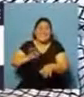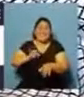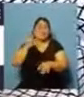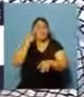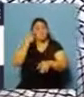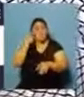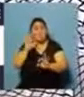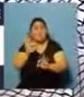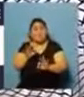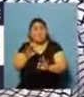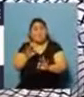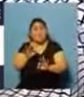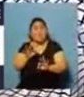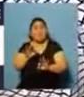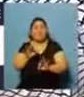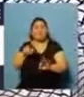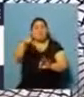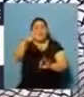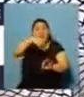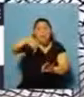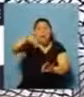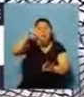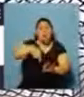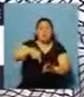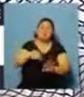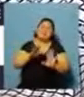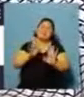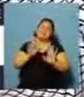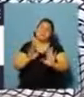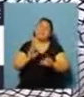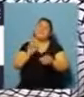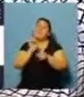conciencia es que esto lamentablemente va a ser